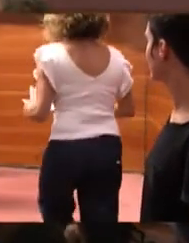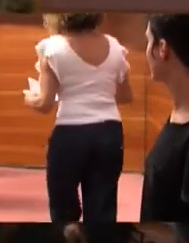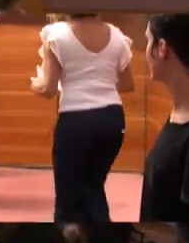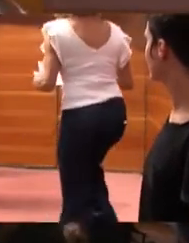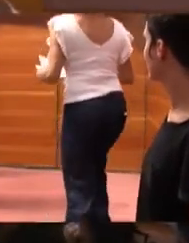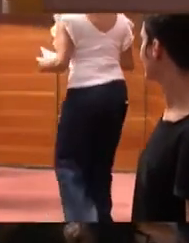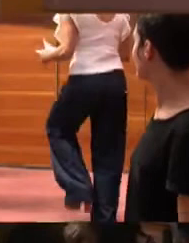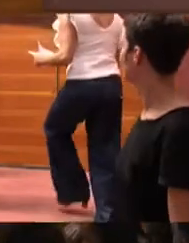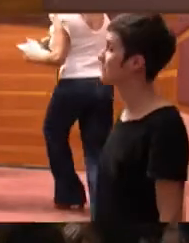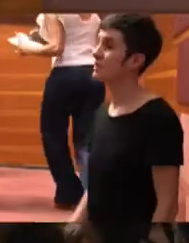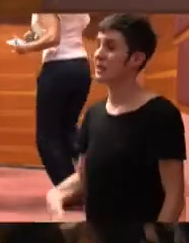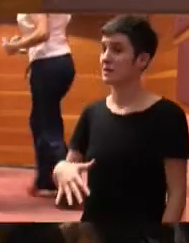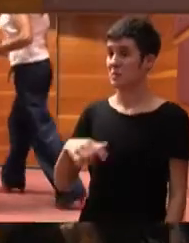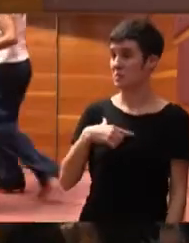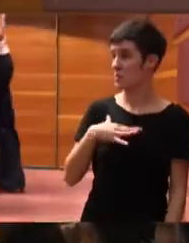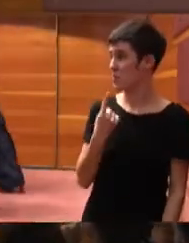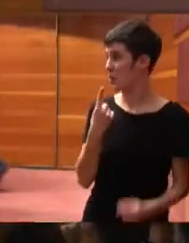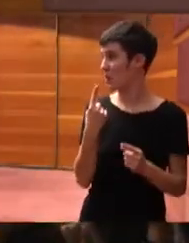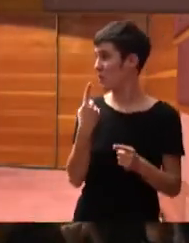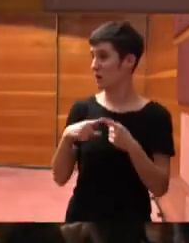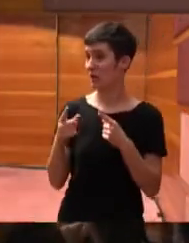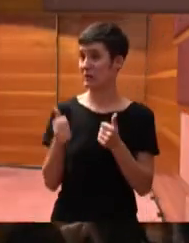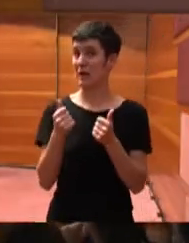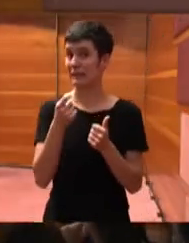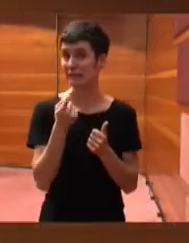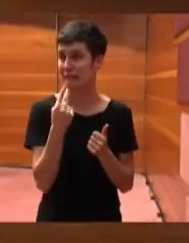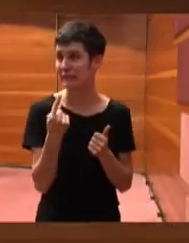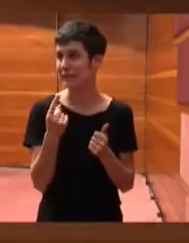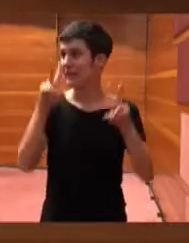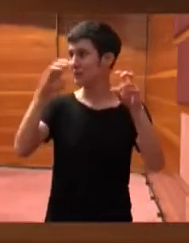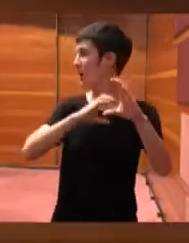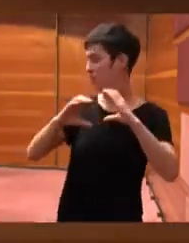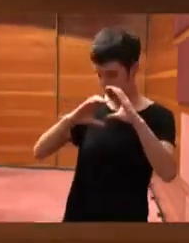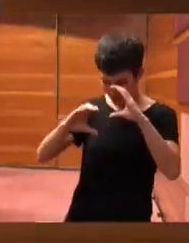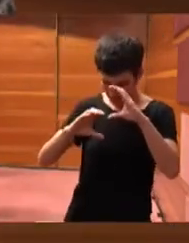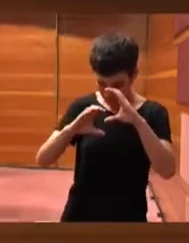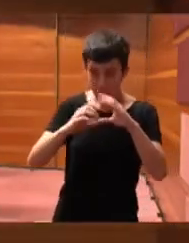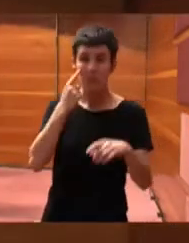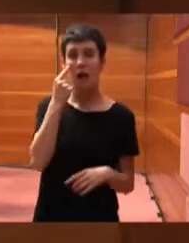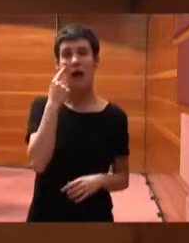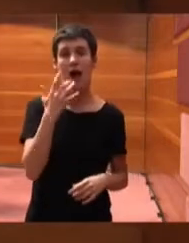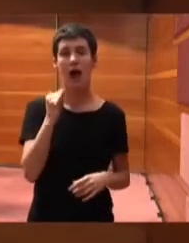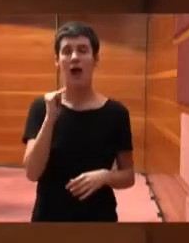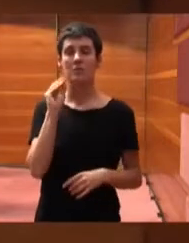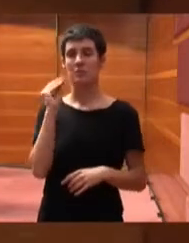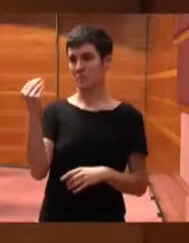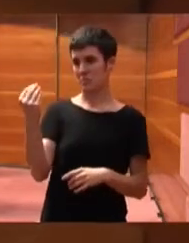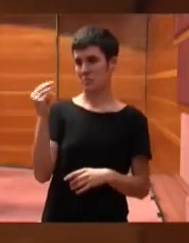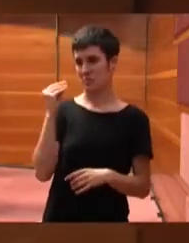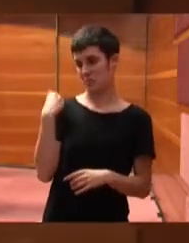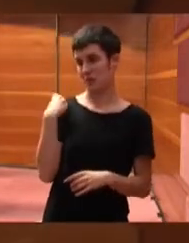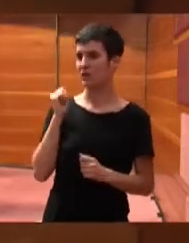¿Me dejáis que diga una cosa más? Que es de comunicación. Mira, hay una pregunta que me hacen